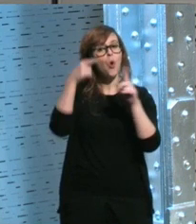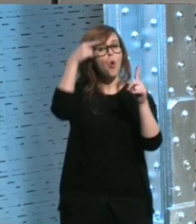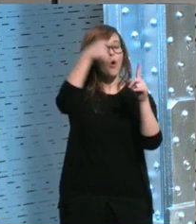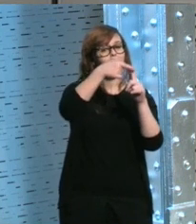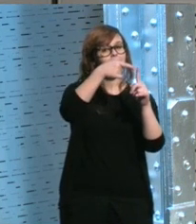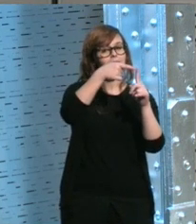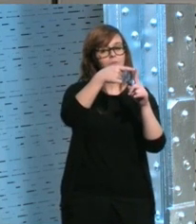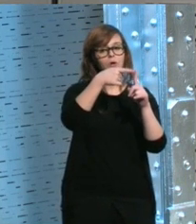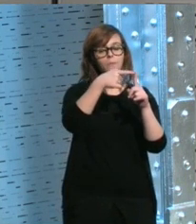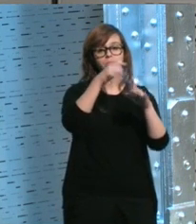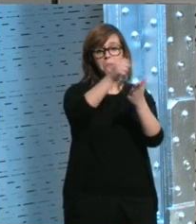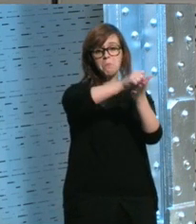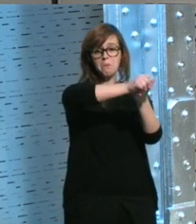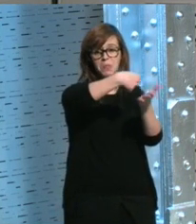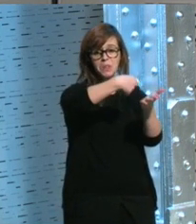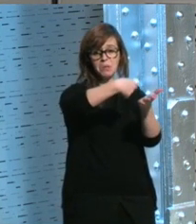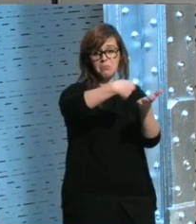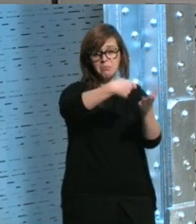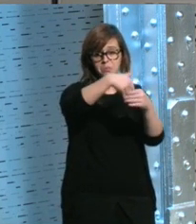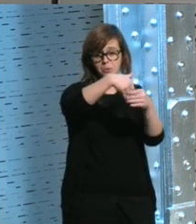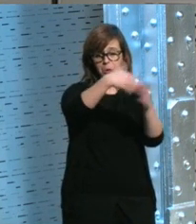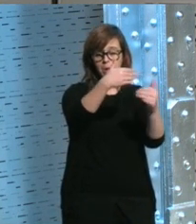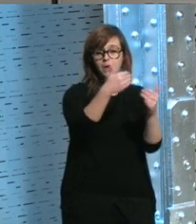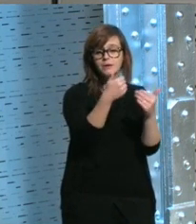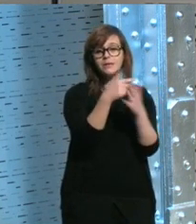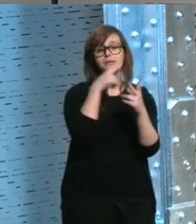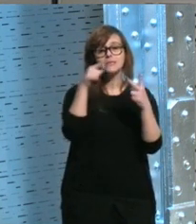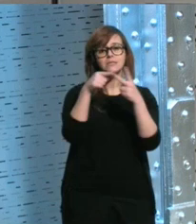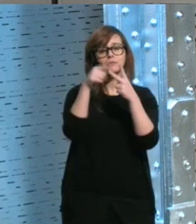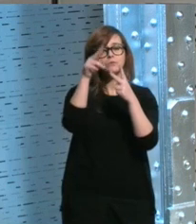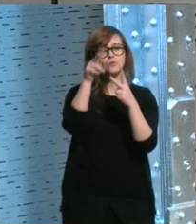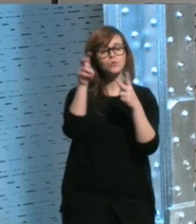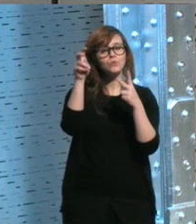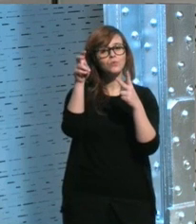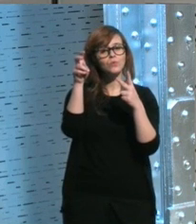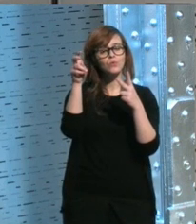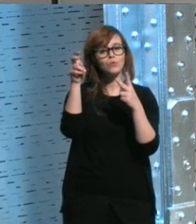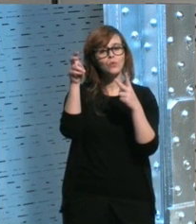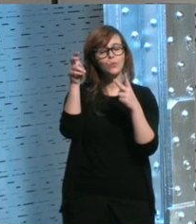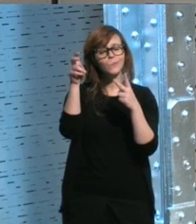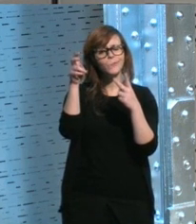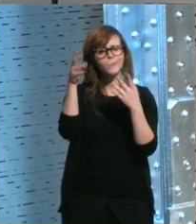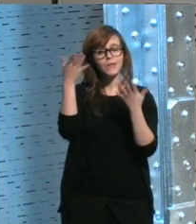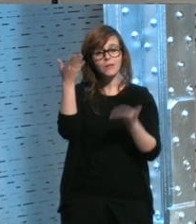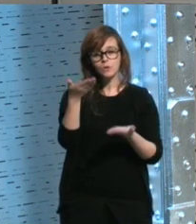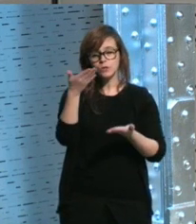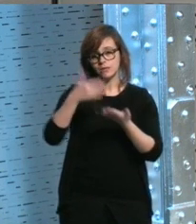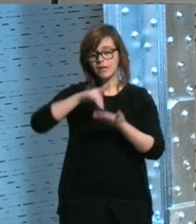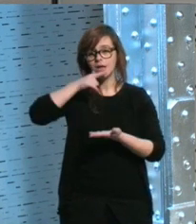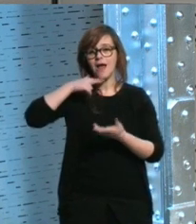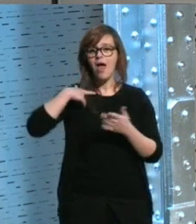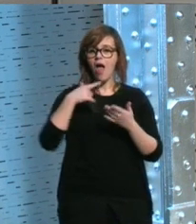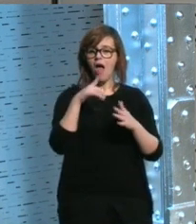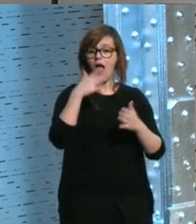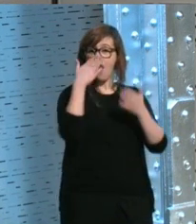puede ser vacía en muchos casos. Y lo segundo, que es muy importante, es que la clave de